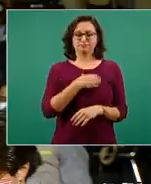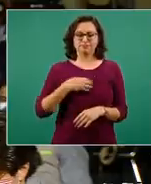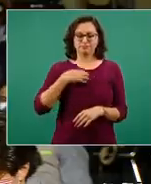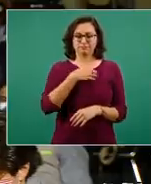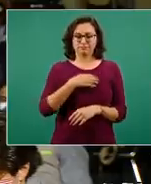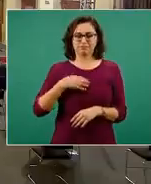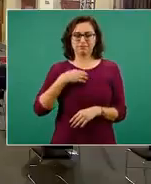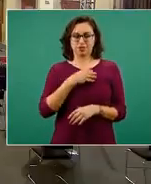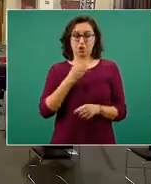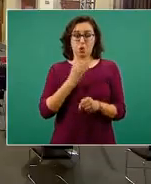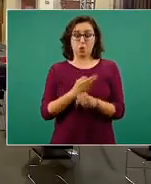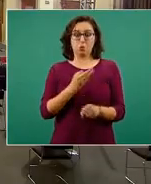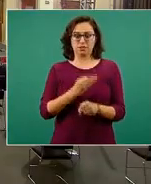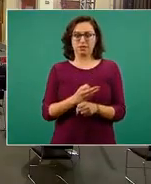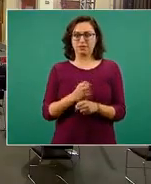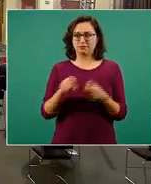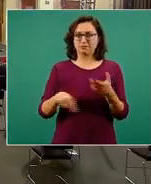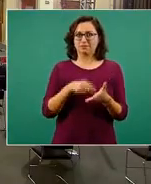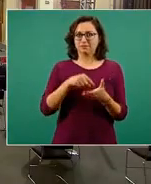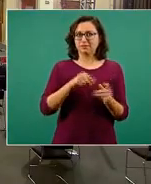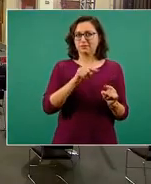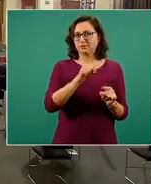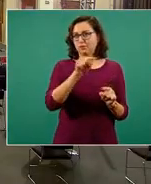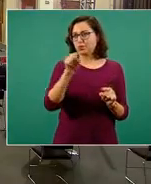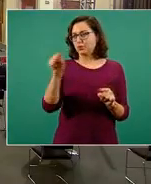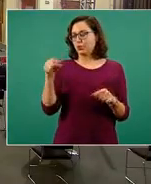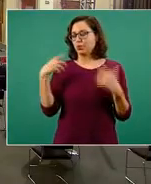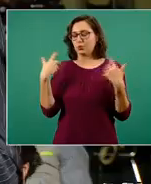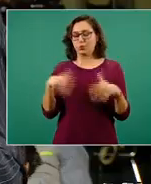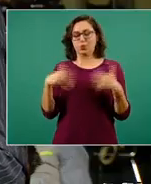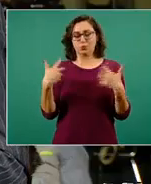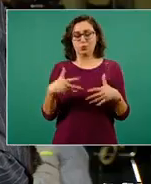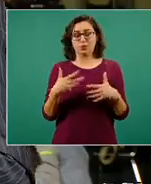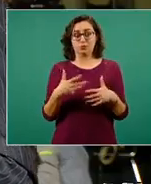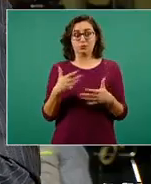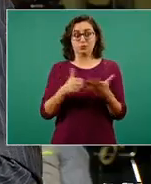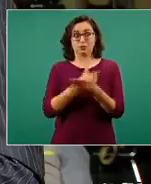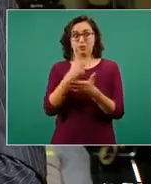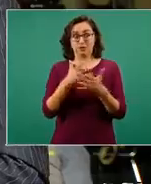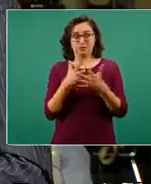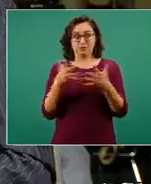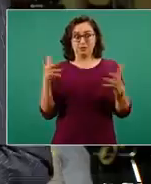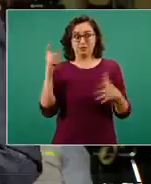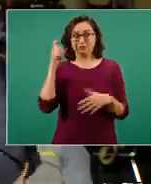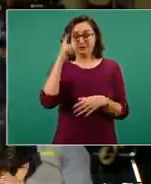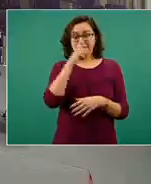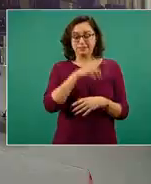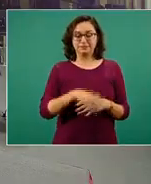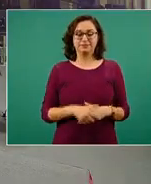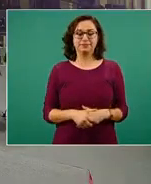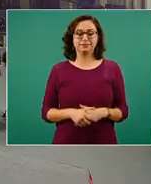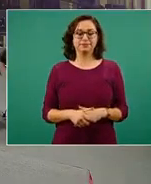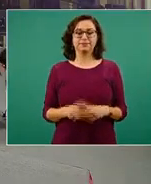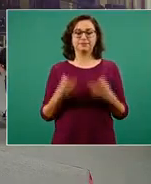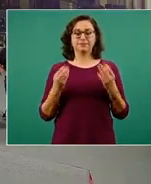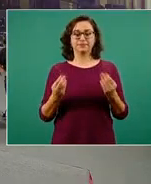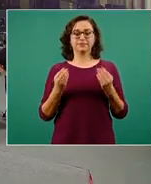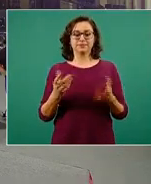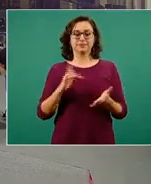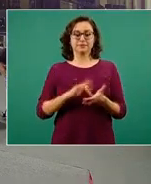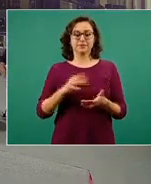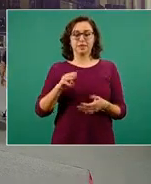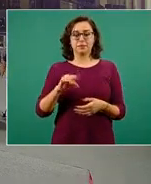en esos momentos, en esos lugares, al ser una ciudad tan difícil y complicada. Gracias. Muchas gracias,